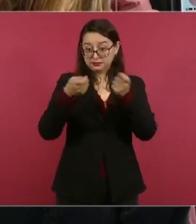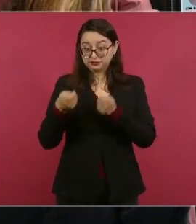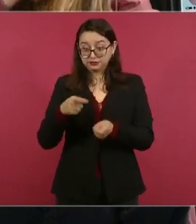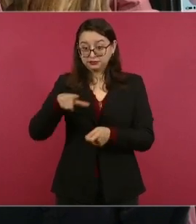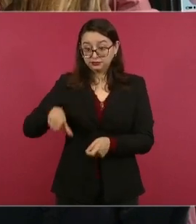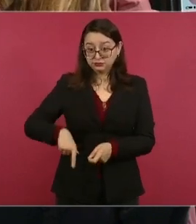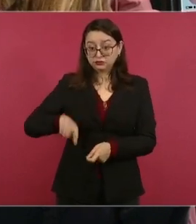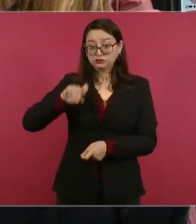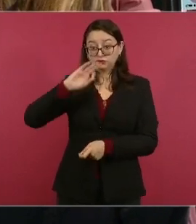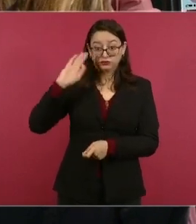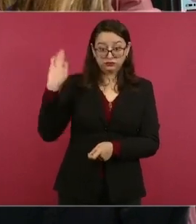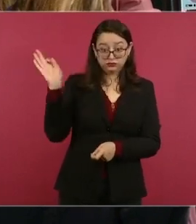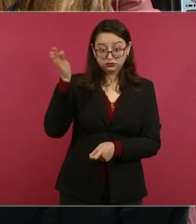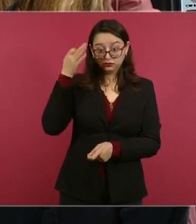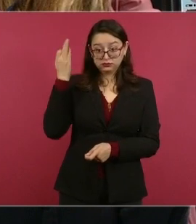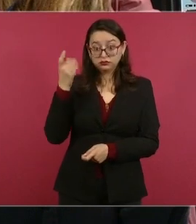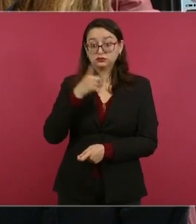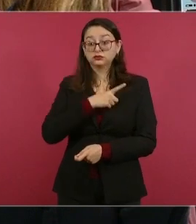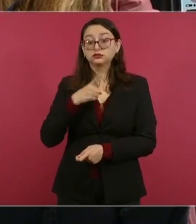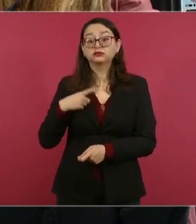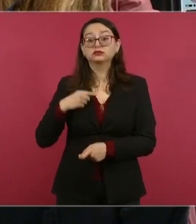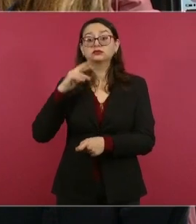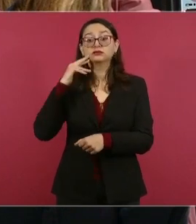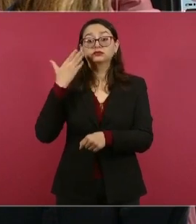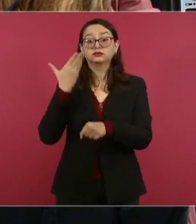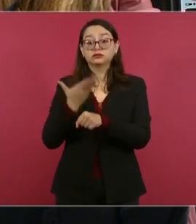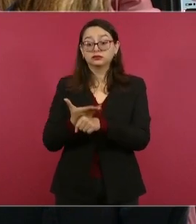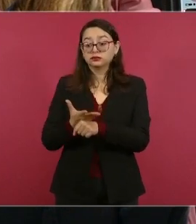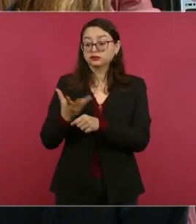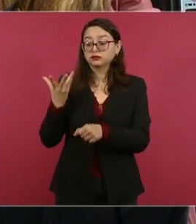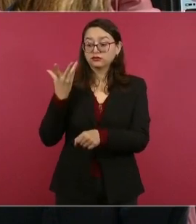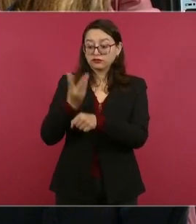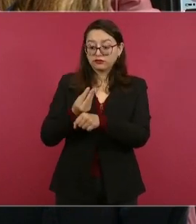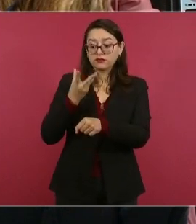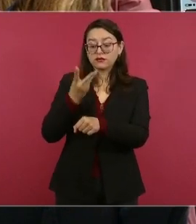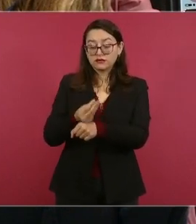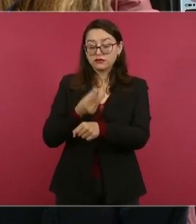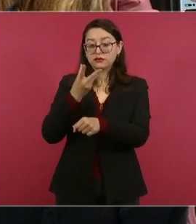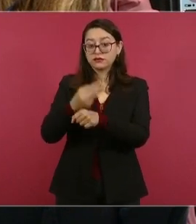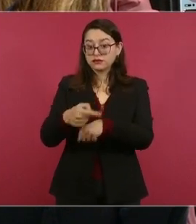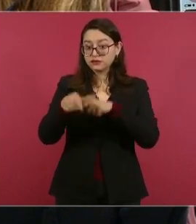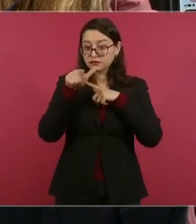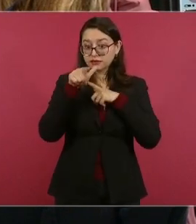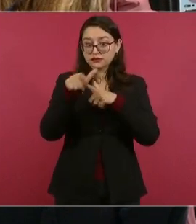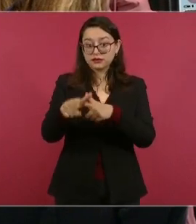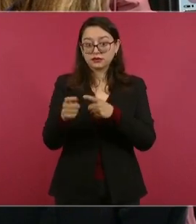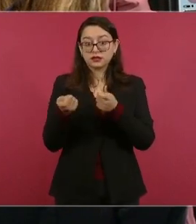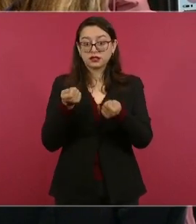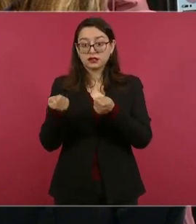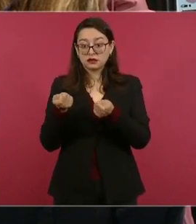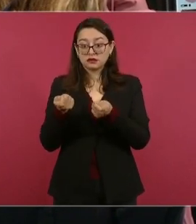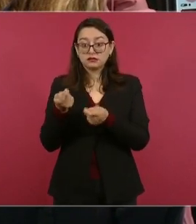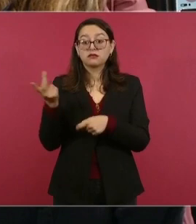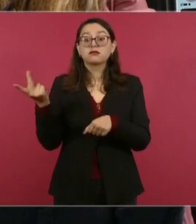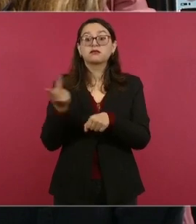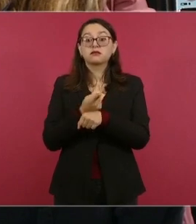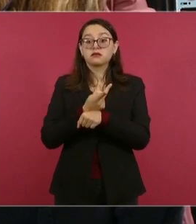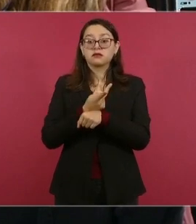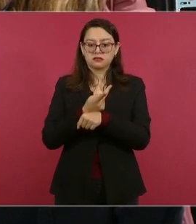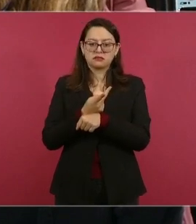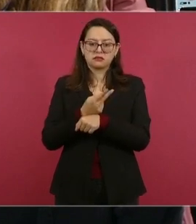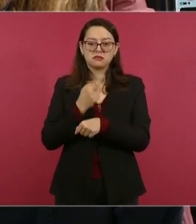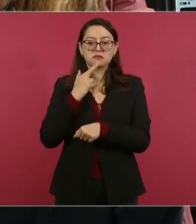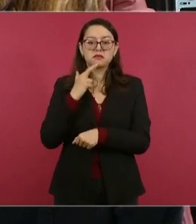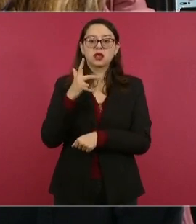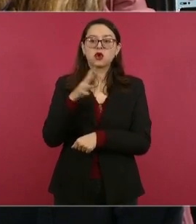el gobierno federal tendría que hacerse cargo del mantenimiento y operación del viaducto, lo cual sin duda sería en beneficio de